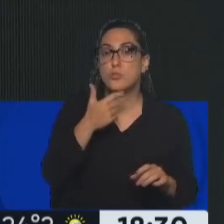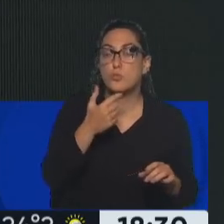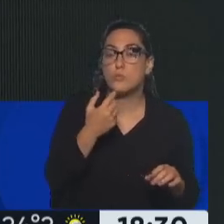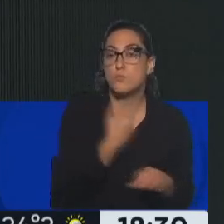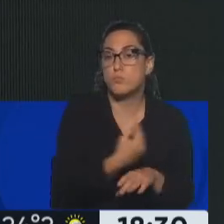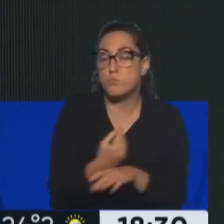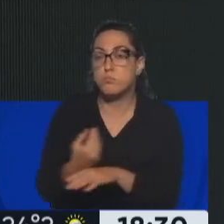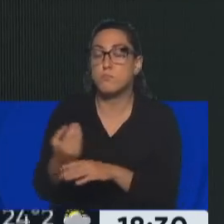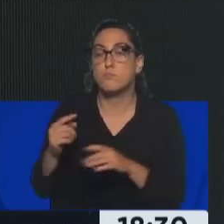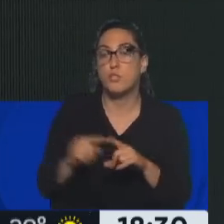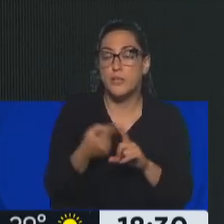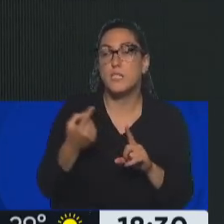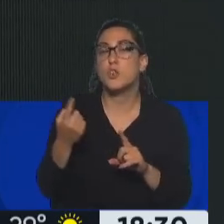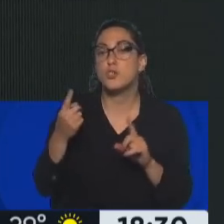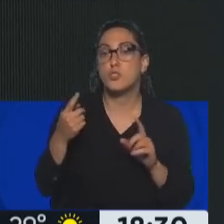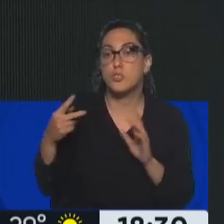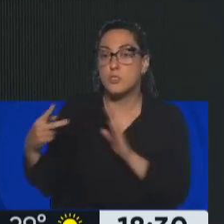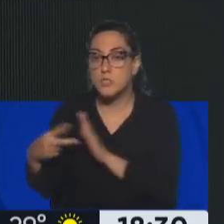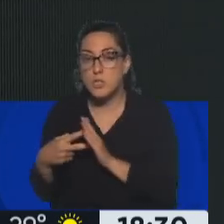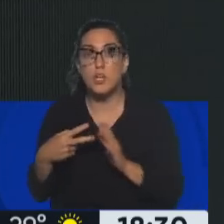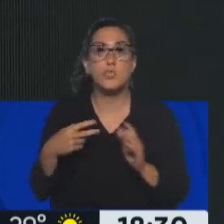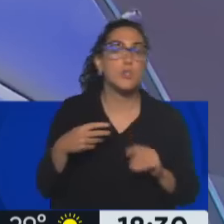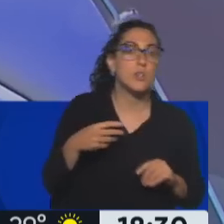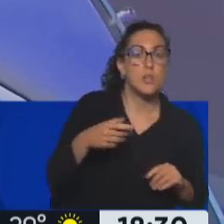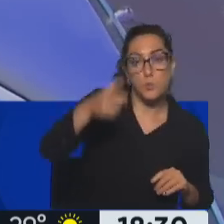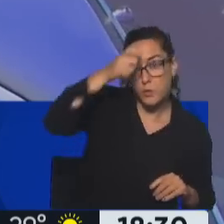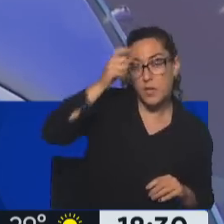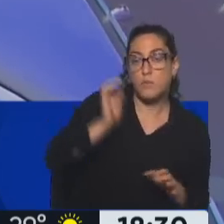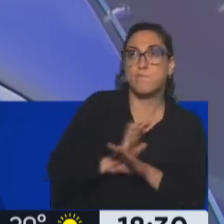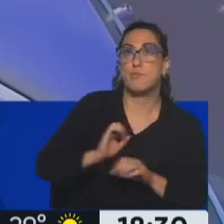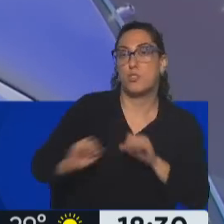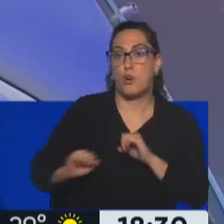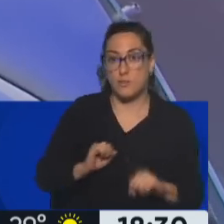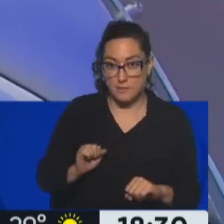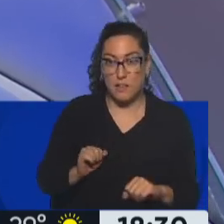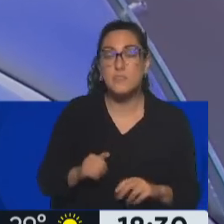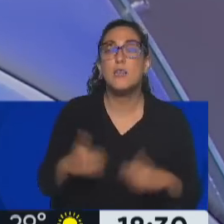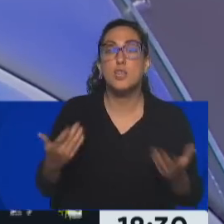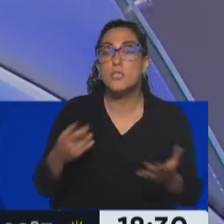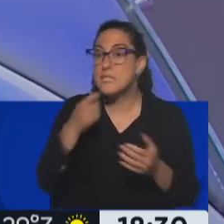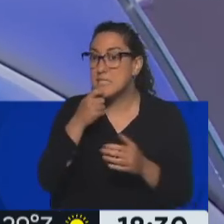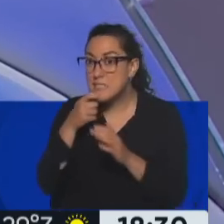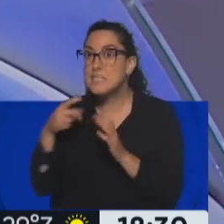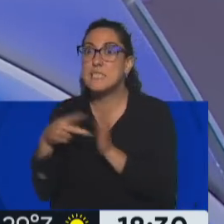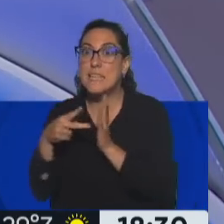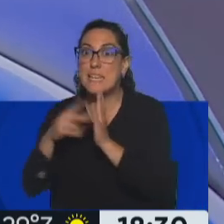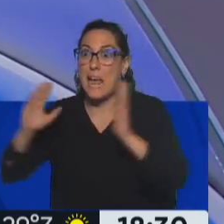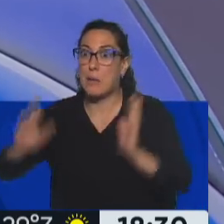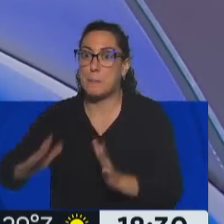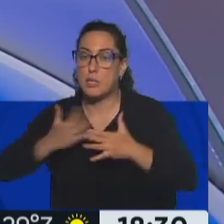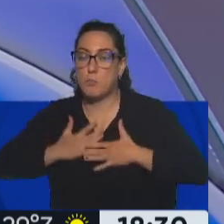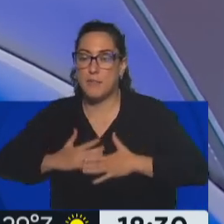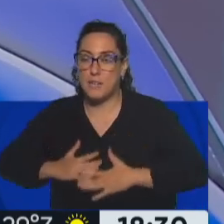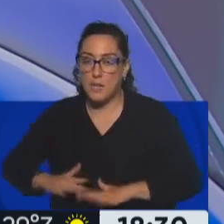de Turquía como en Siria son vistos como terroristas. Entonces, si se apaciguan las cosas, a lo mejor la iniciativa de